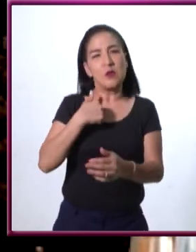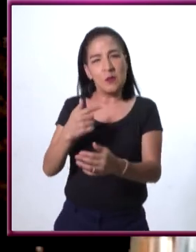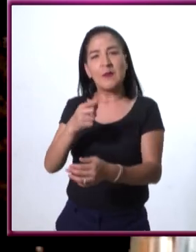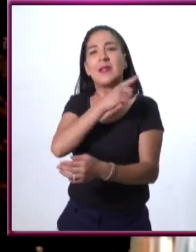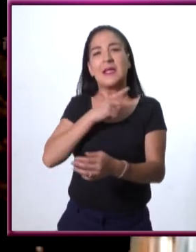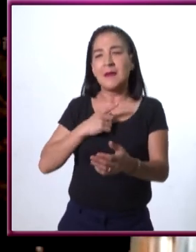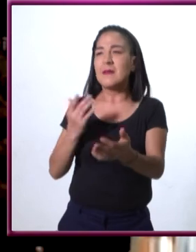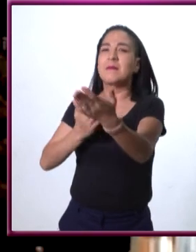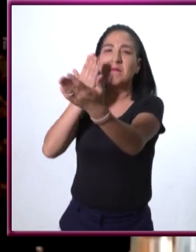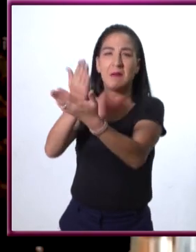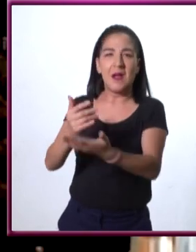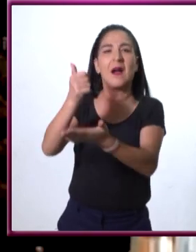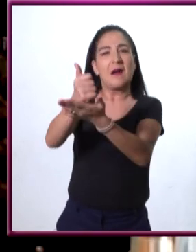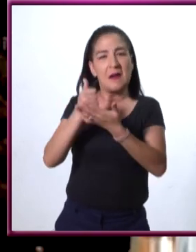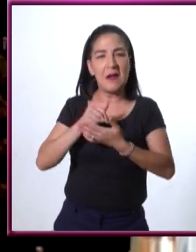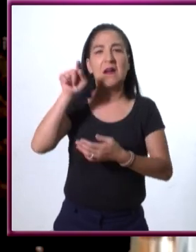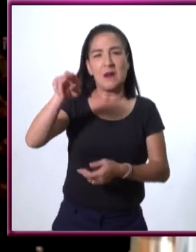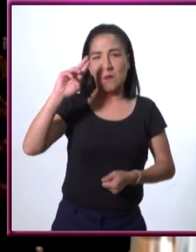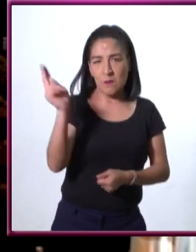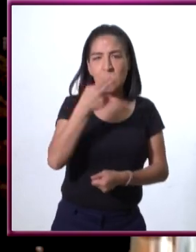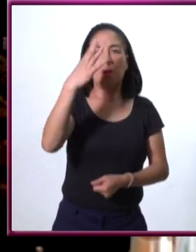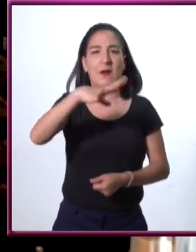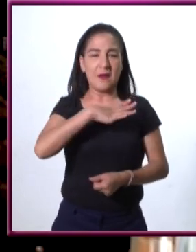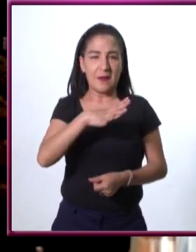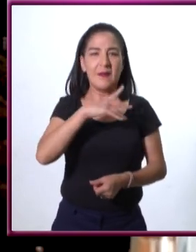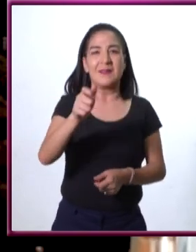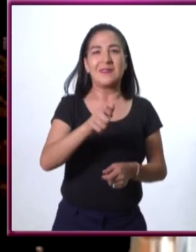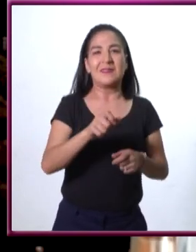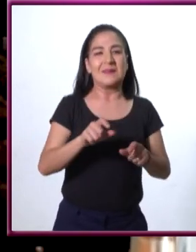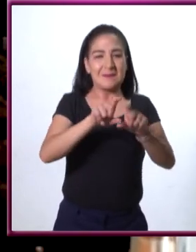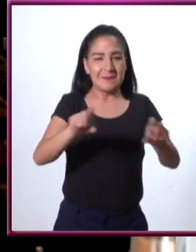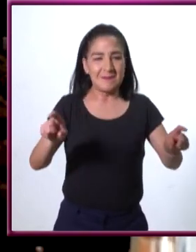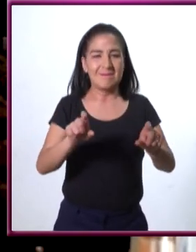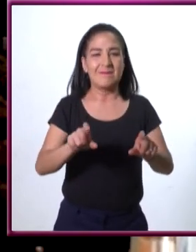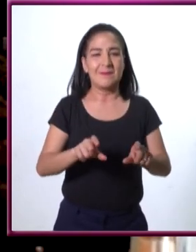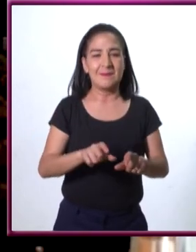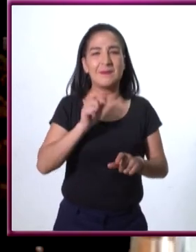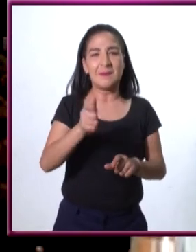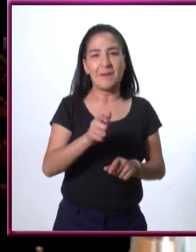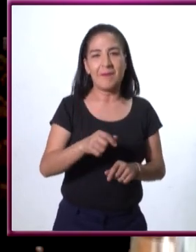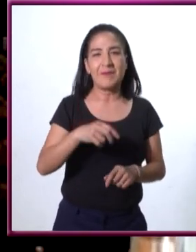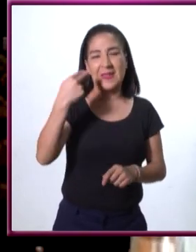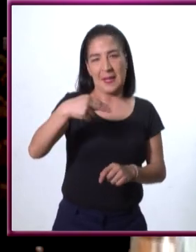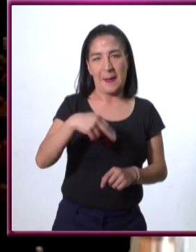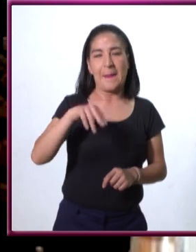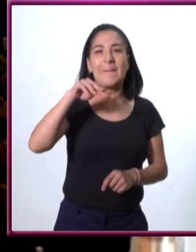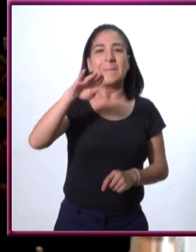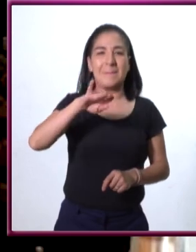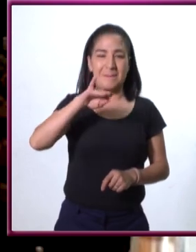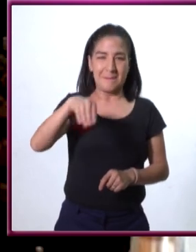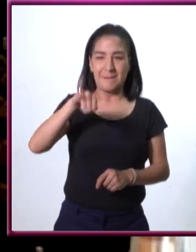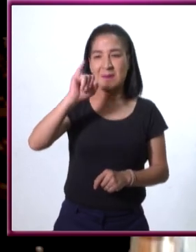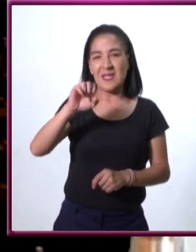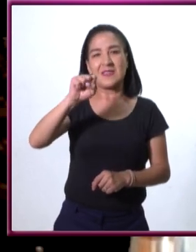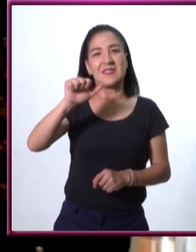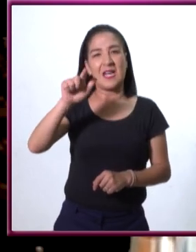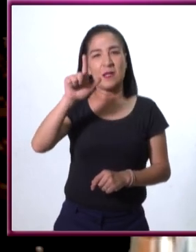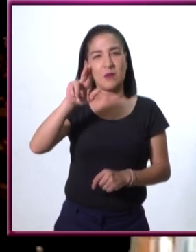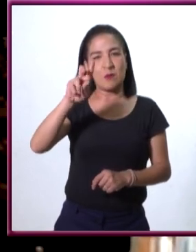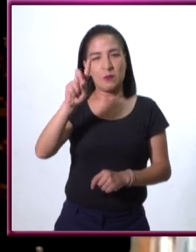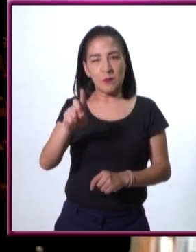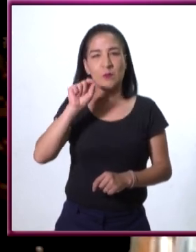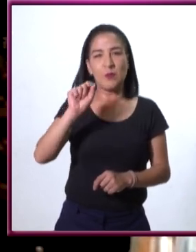saber como las dos versiones del problema para llegar a una buena conclusión. Apoyando a